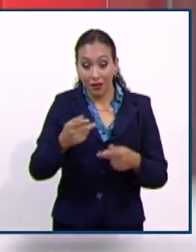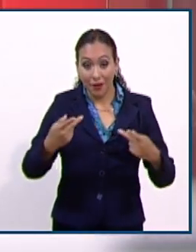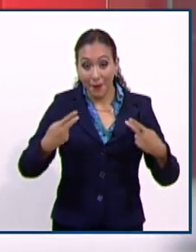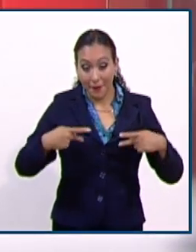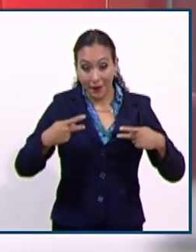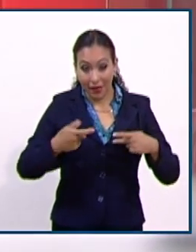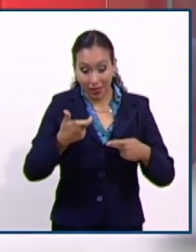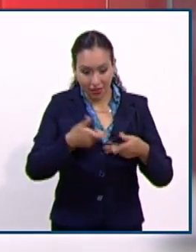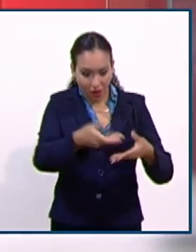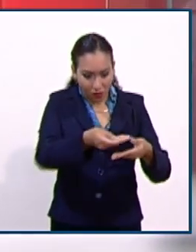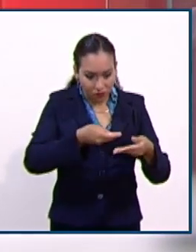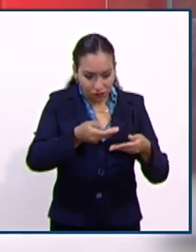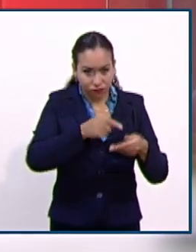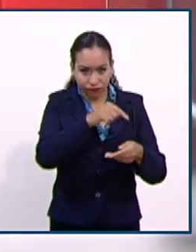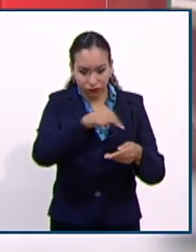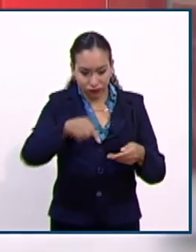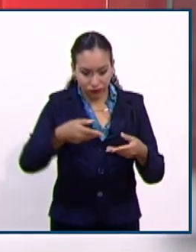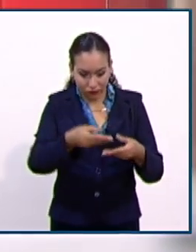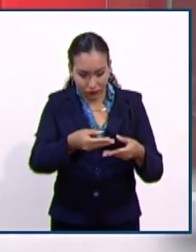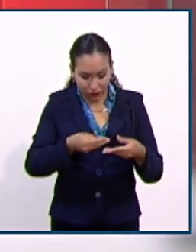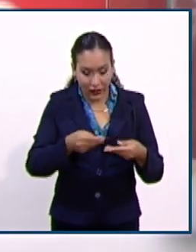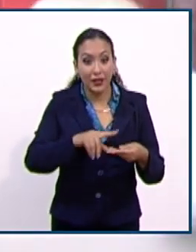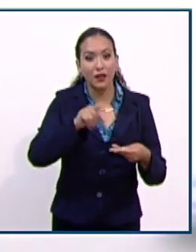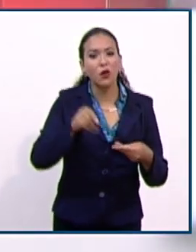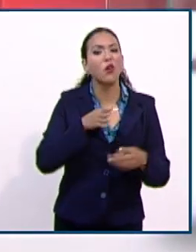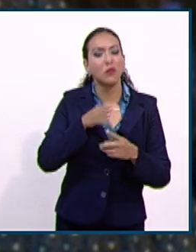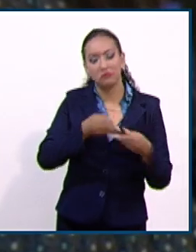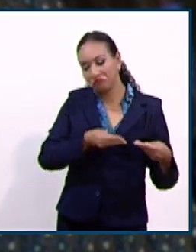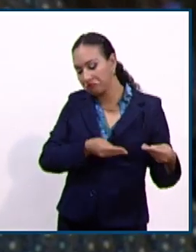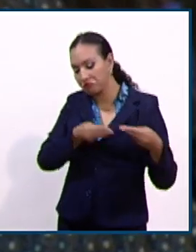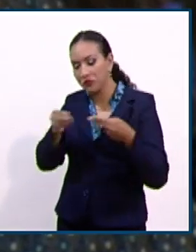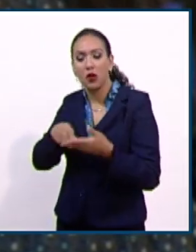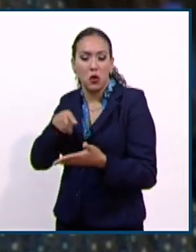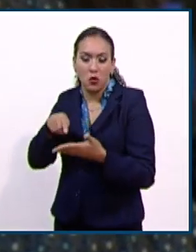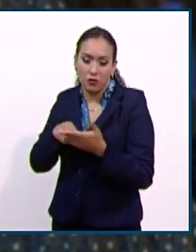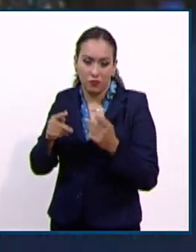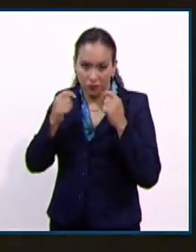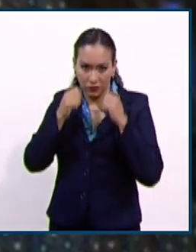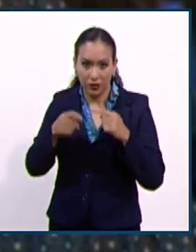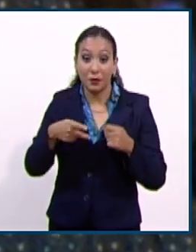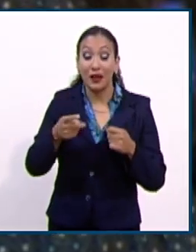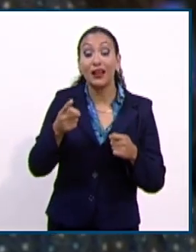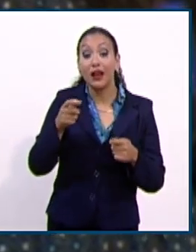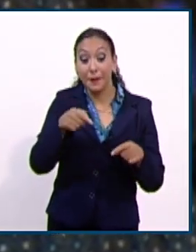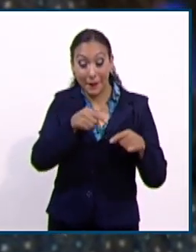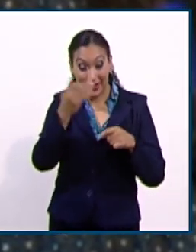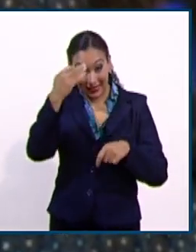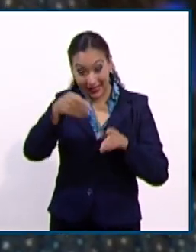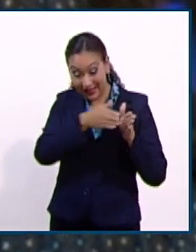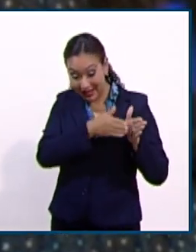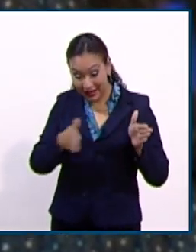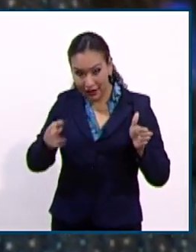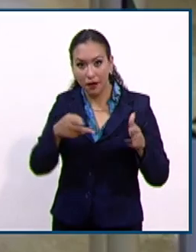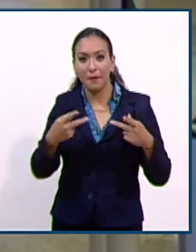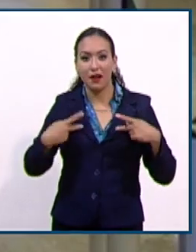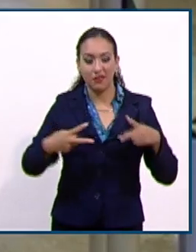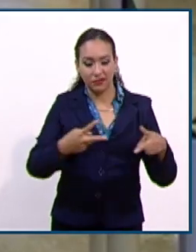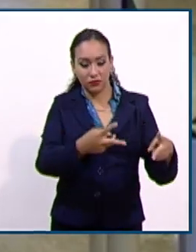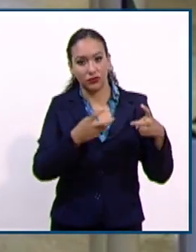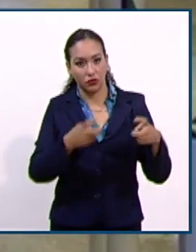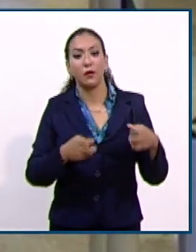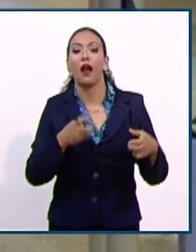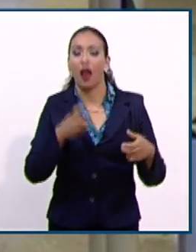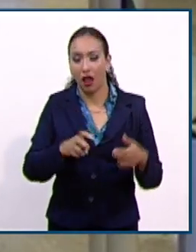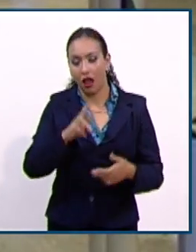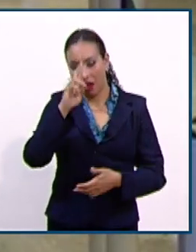y hasta el primer sitio al que se dirige la persona, agravante que aplica con la independencia de la capacidad económica de la víctima y del